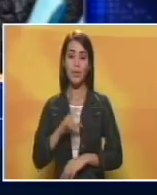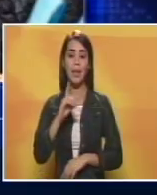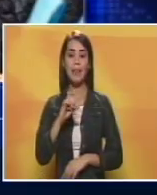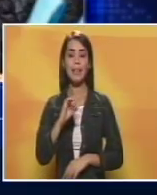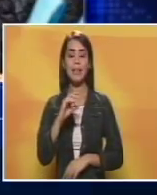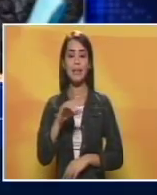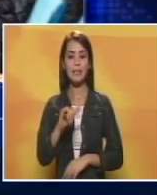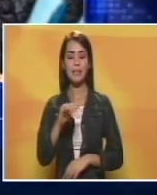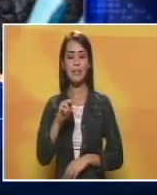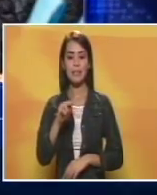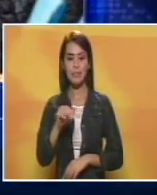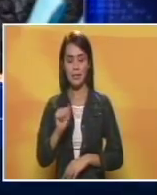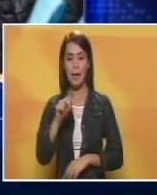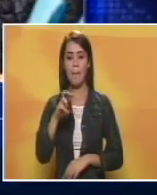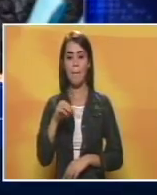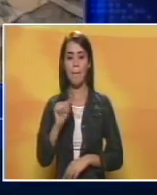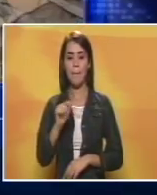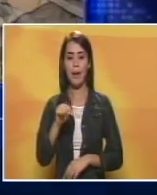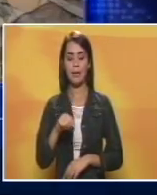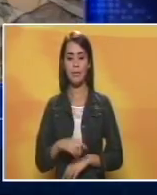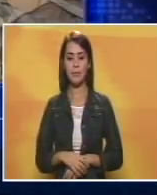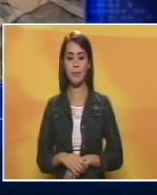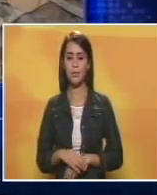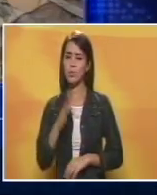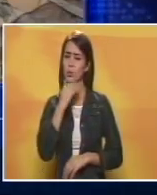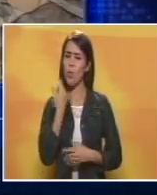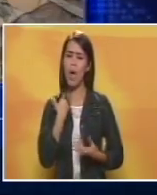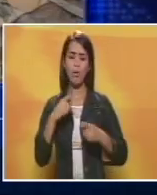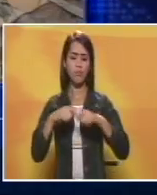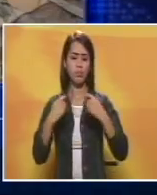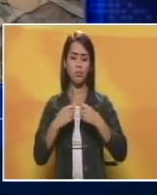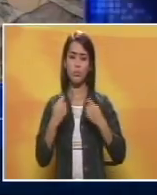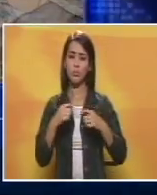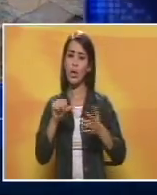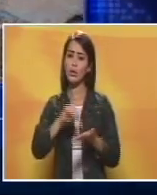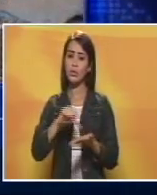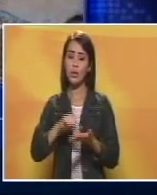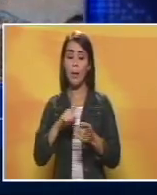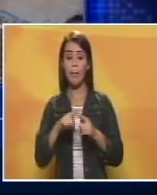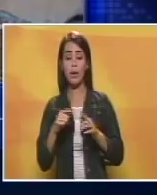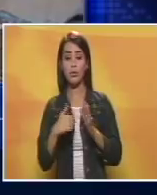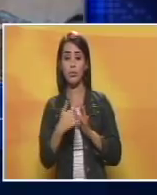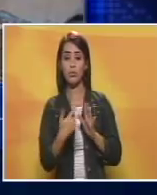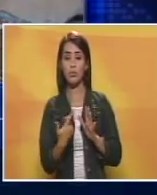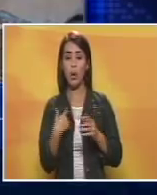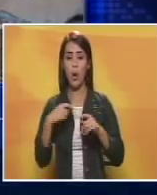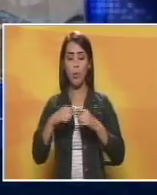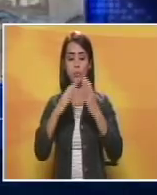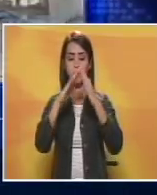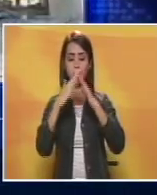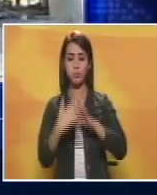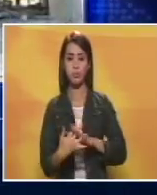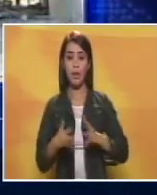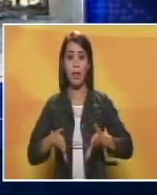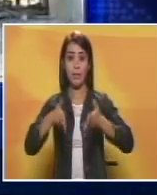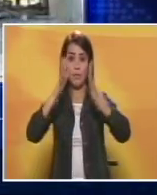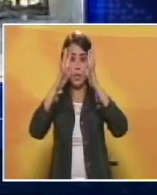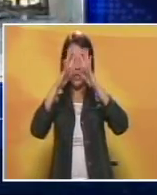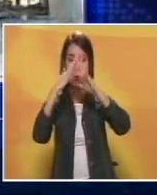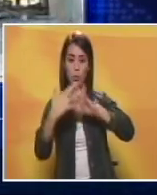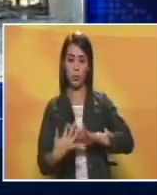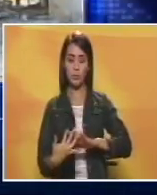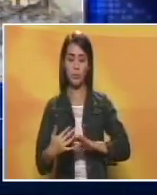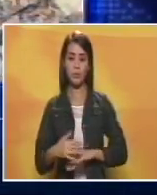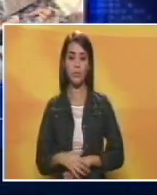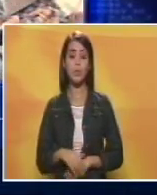al suroeste del país. El sismo no provocó daños importantes en la ciudad, aunque medios locales afirman el derrumbe de 2 edificios.